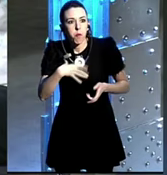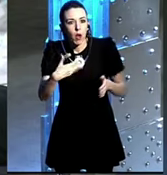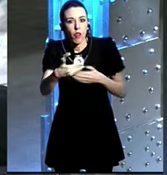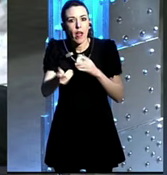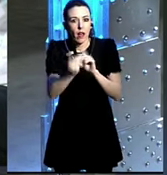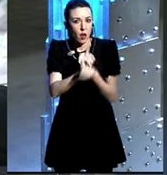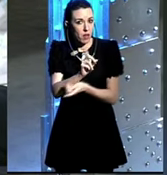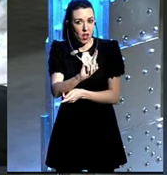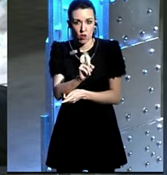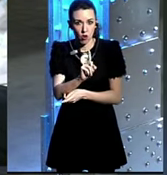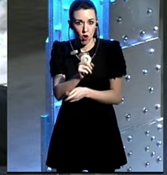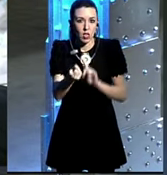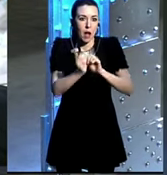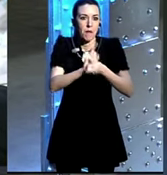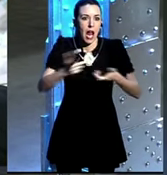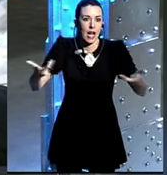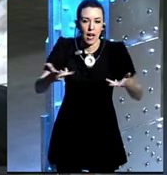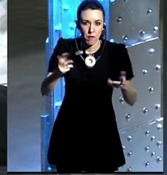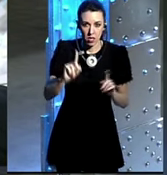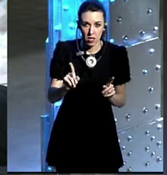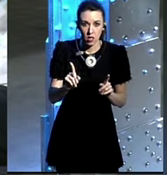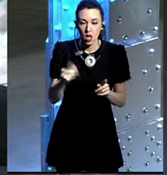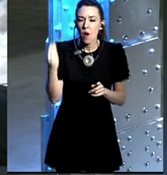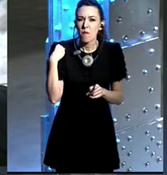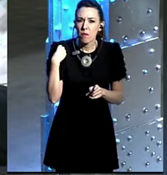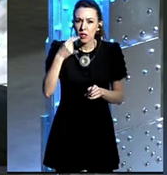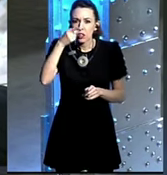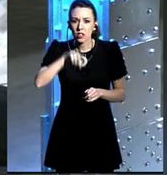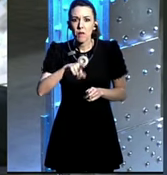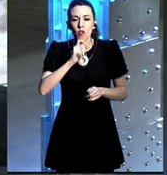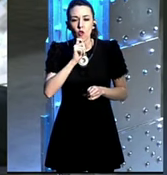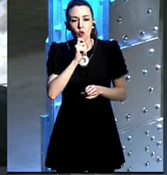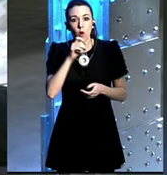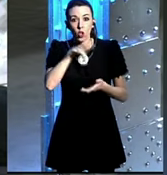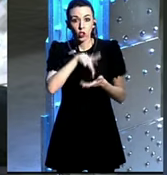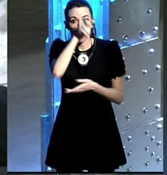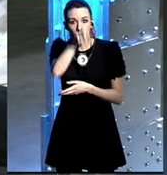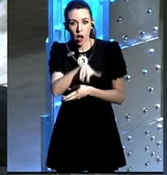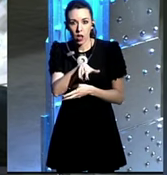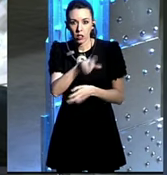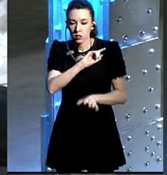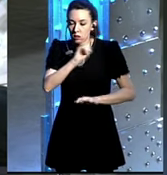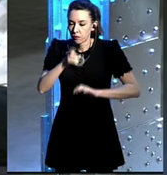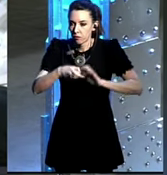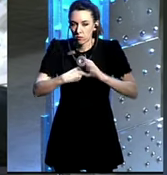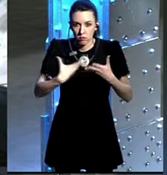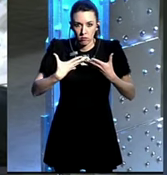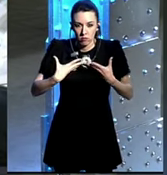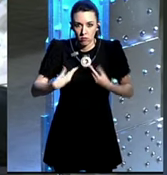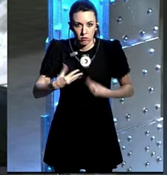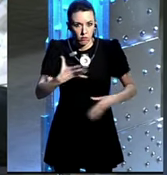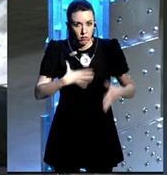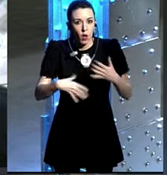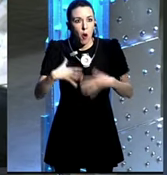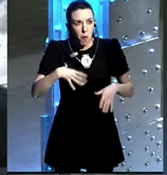cambiar muy gravemente. Y me has preguntado también sobre cuando la gente lleva la completa desesperación que les puede llevar